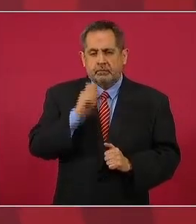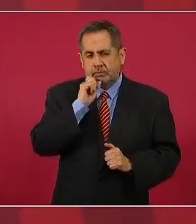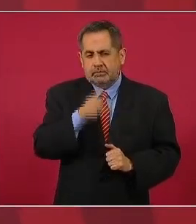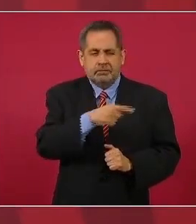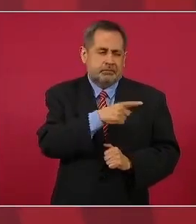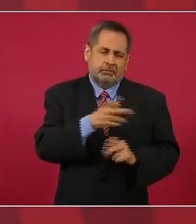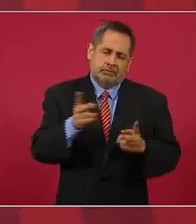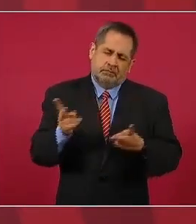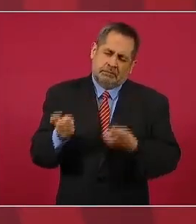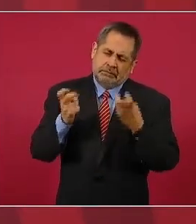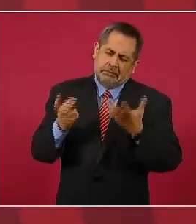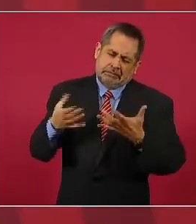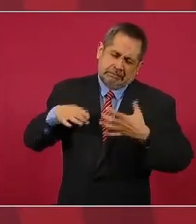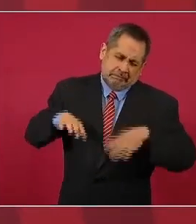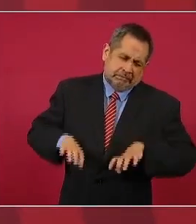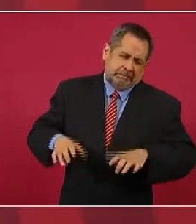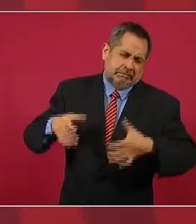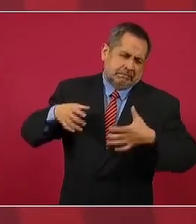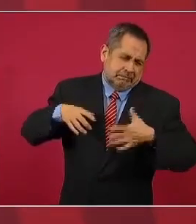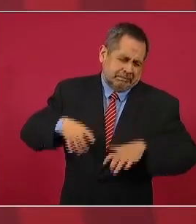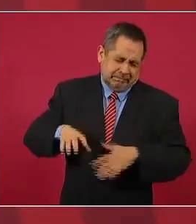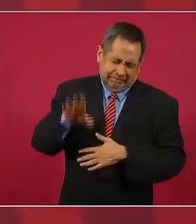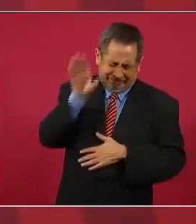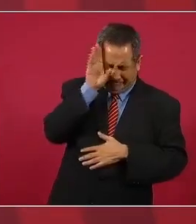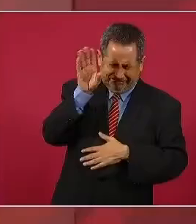saquearon bastante,